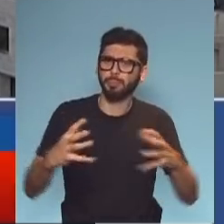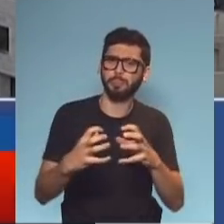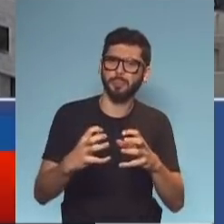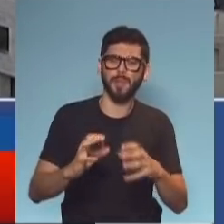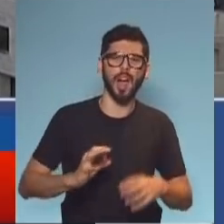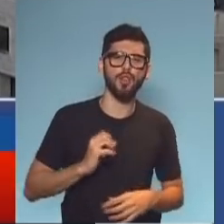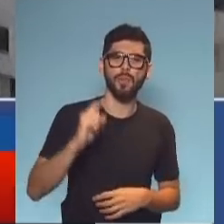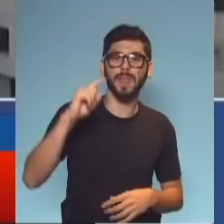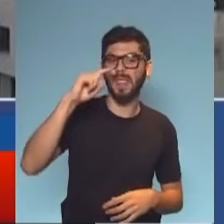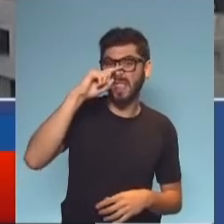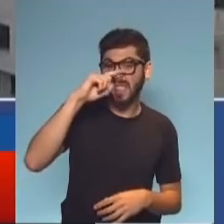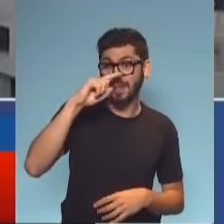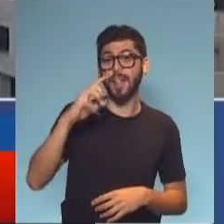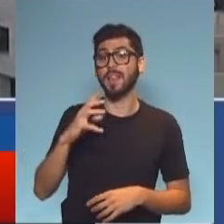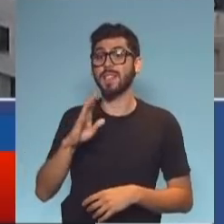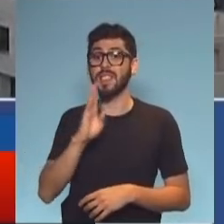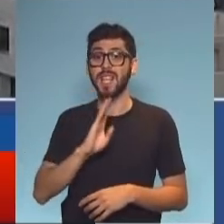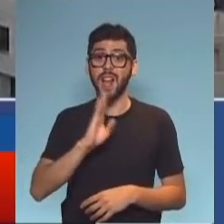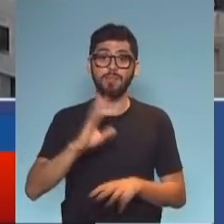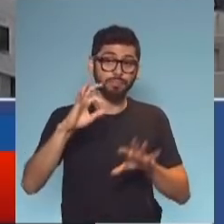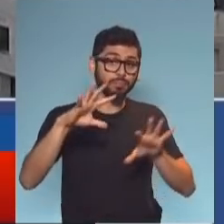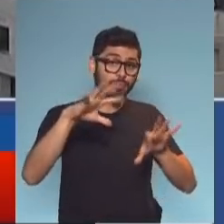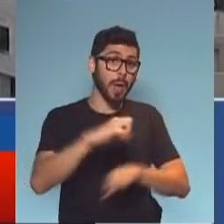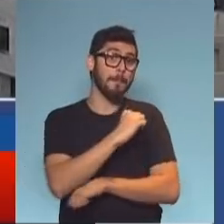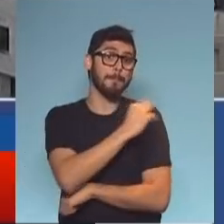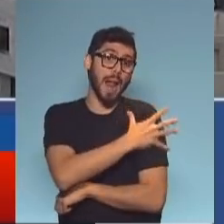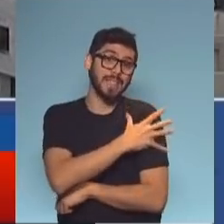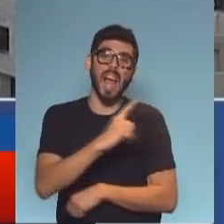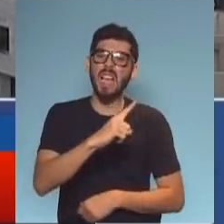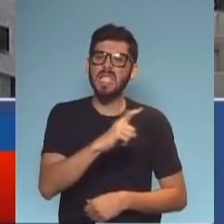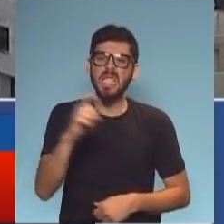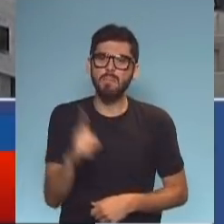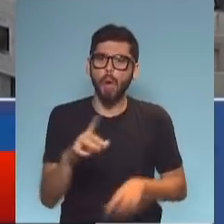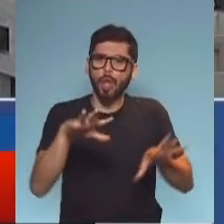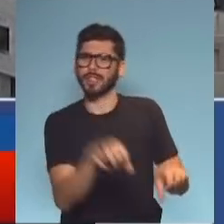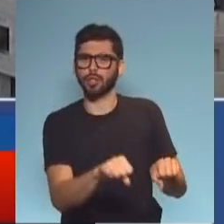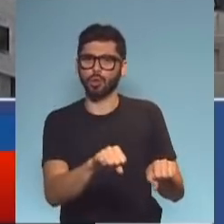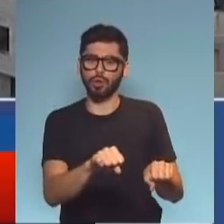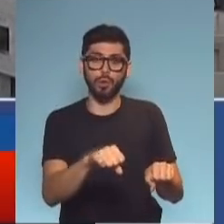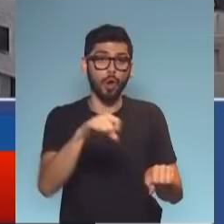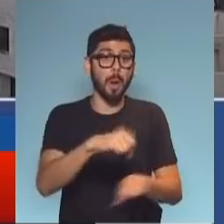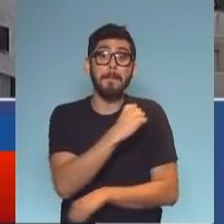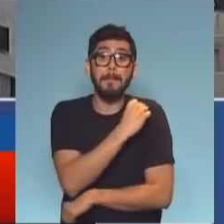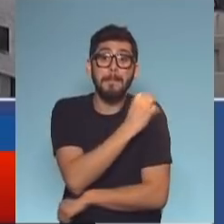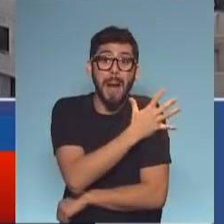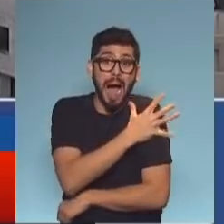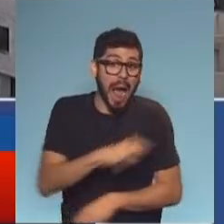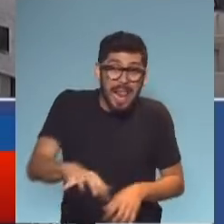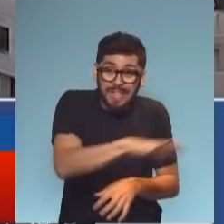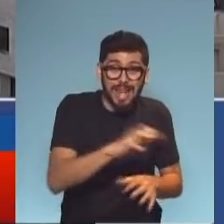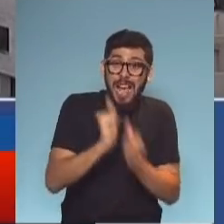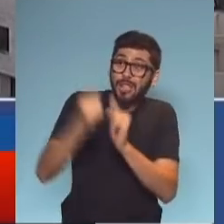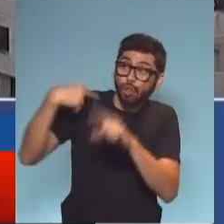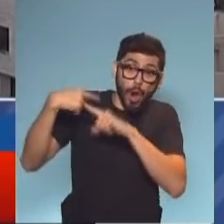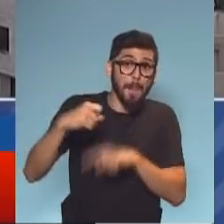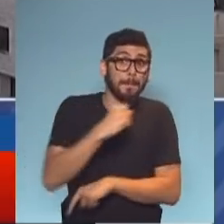67 Israel completó la ocupación del 100% de Palestina. Hoy, Palestina entera, la Palestina histórica,